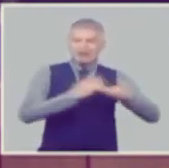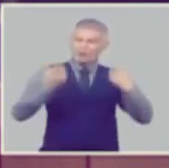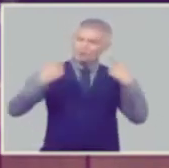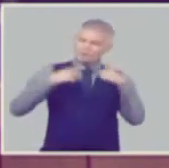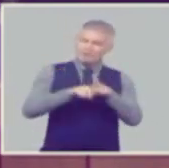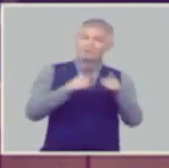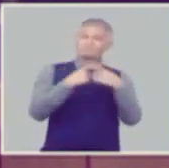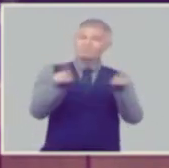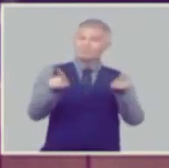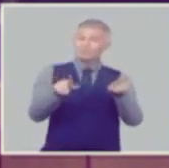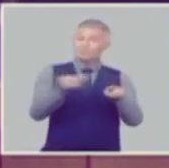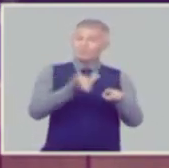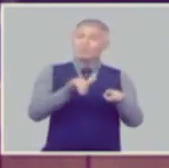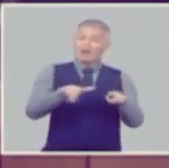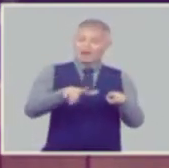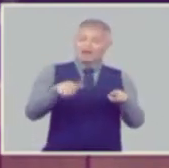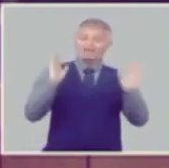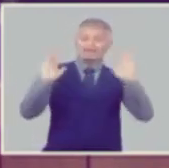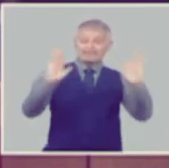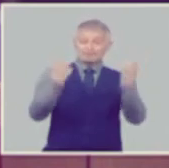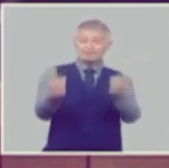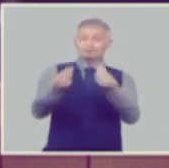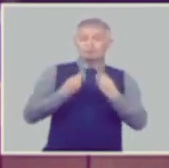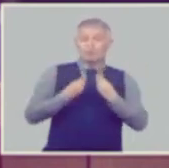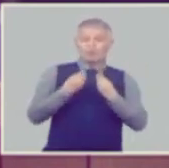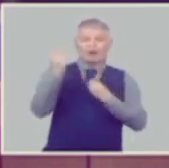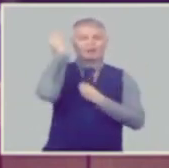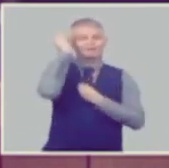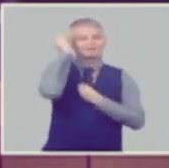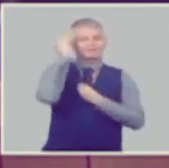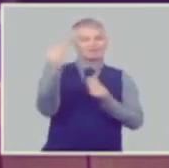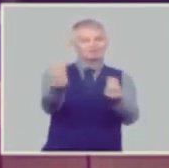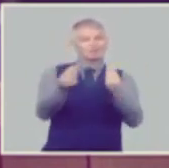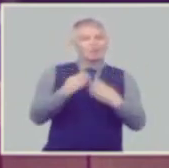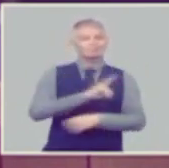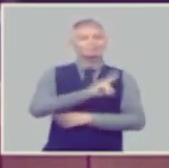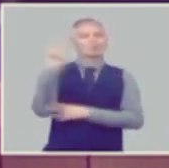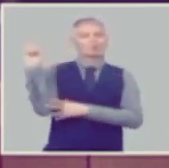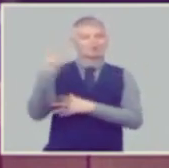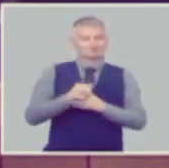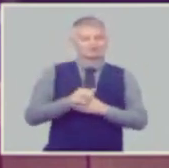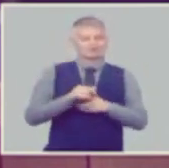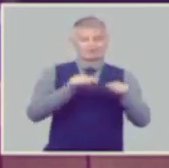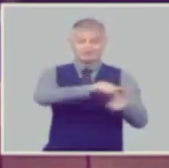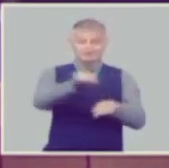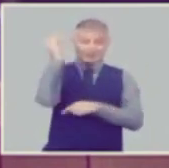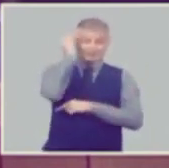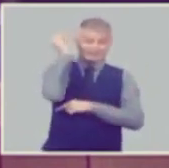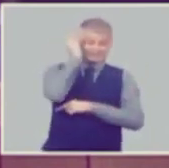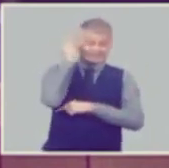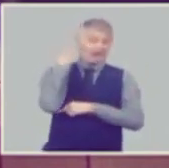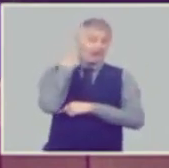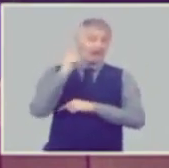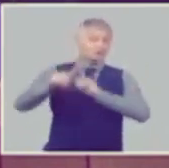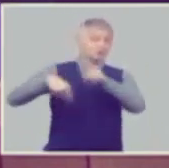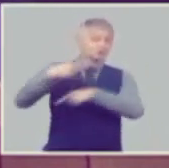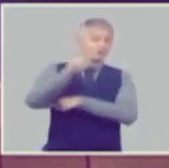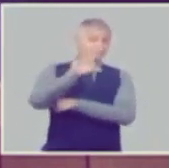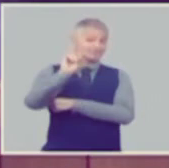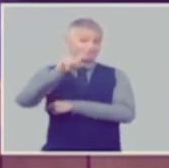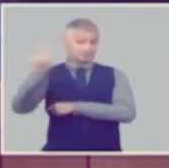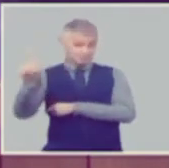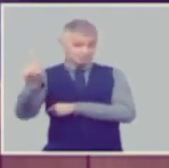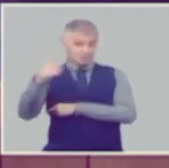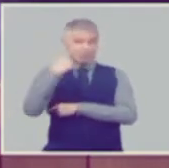nos dio mayores aprendizajes y nos dio la victoria. Con esos aprendizajes, el 2021 se nos presenta en el